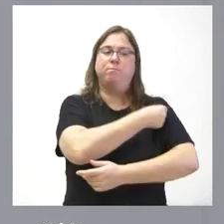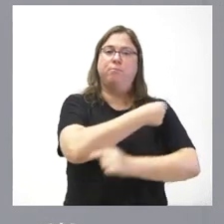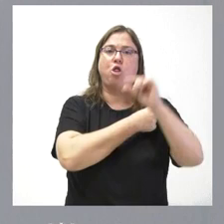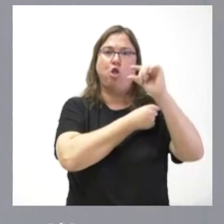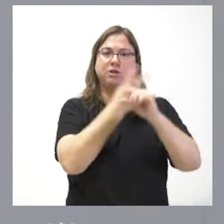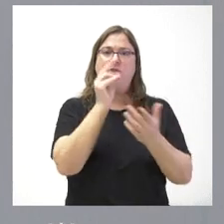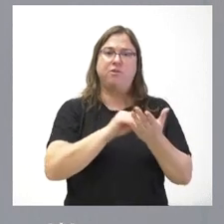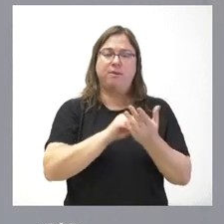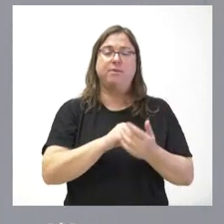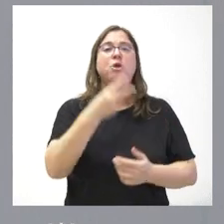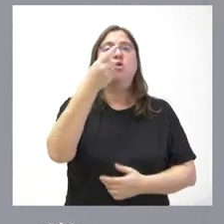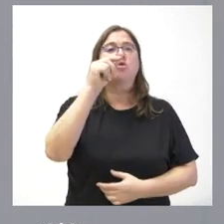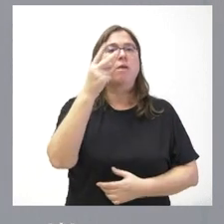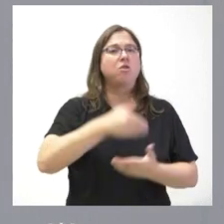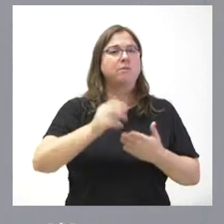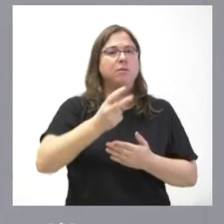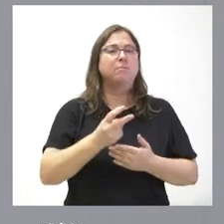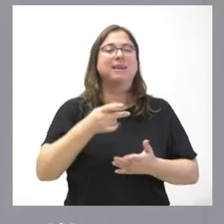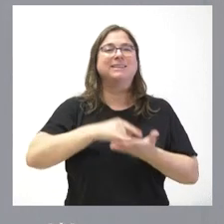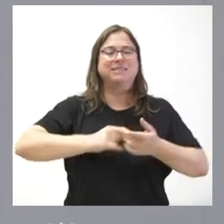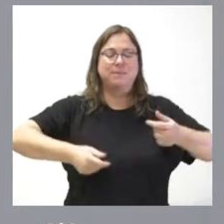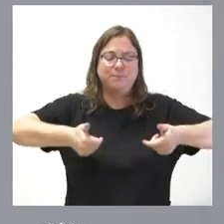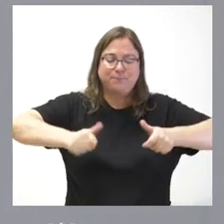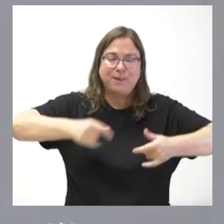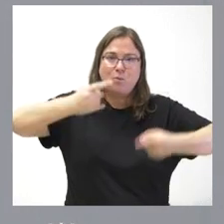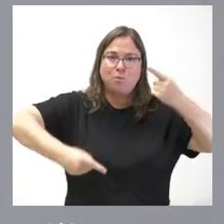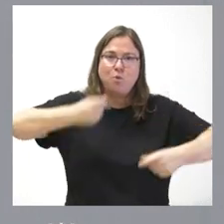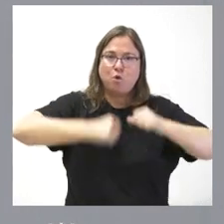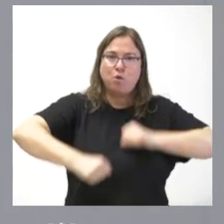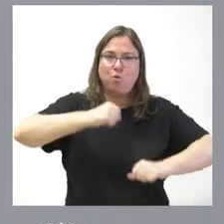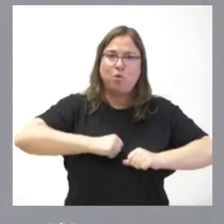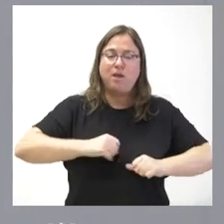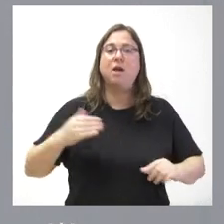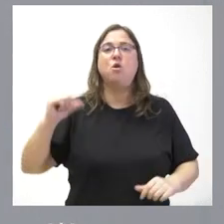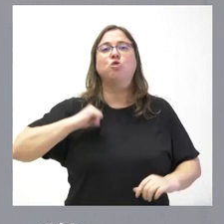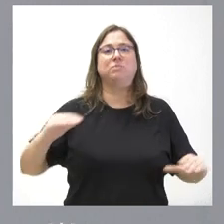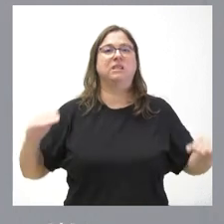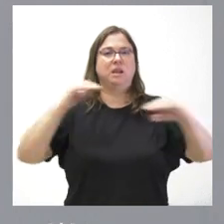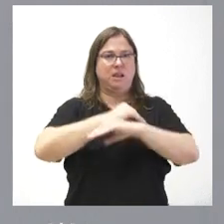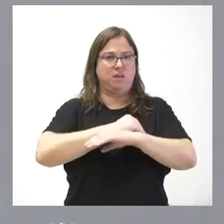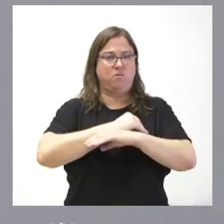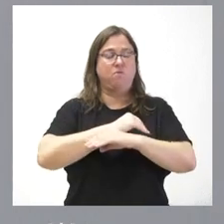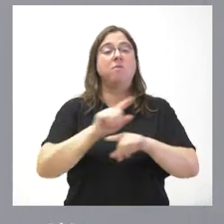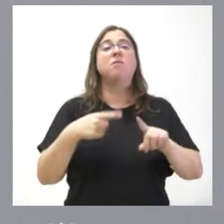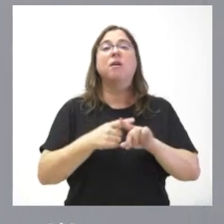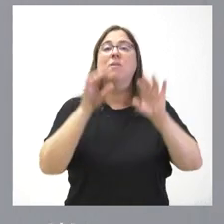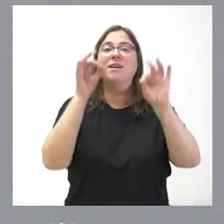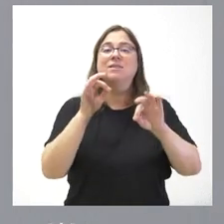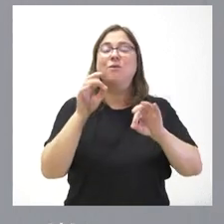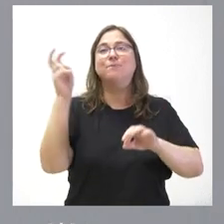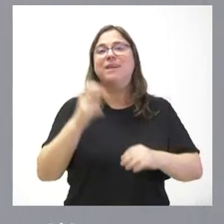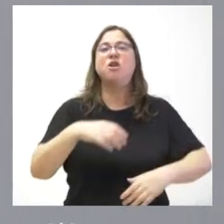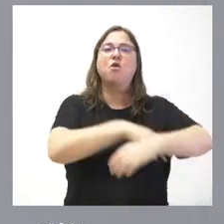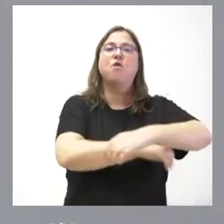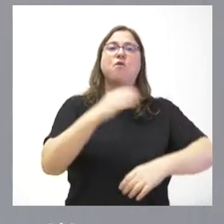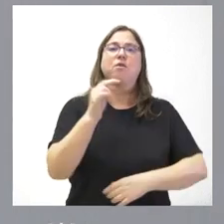2,2 millones de euros para el sistema de cirugía robótica asistida en el hospital clínico universitario de vallad oliz también en el marco de los fondos feder va